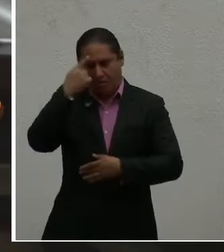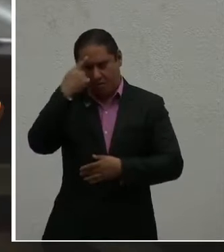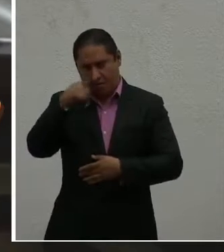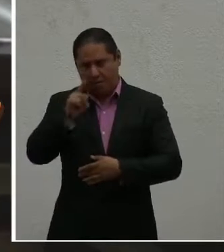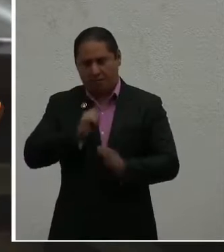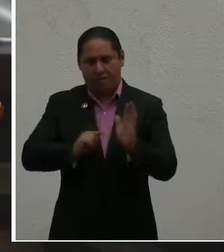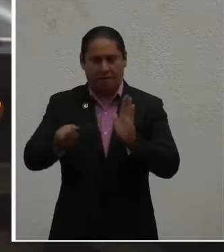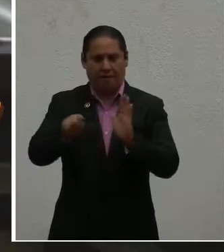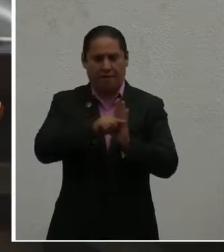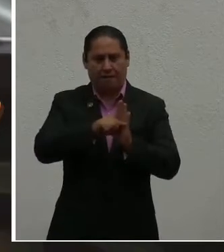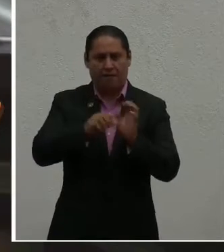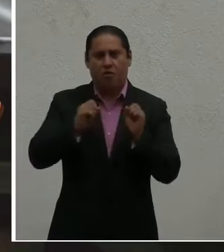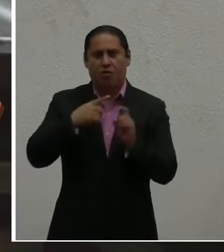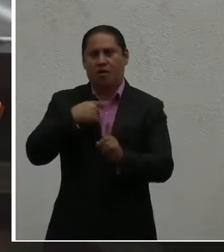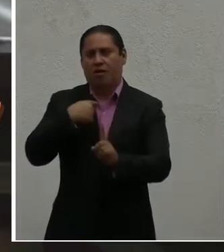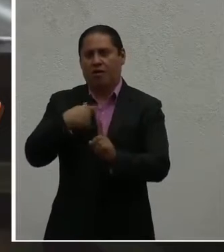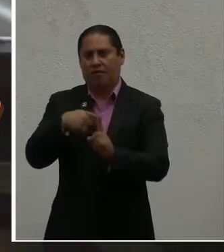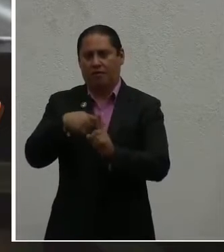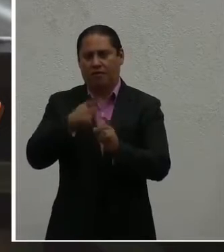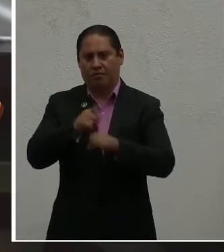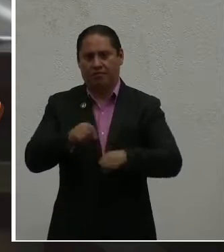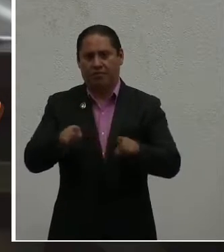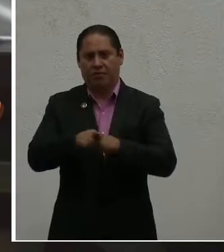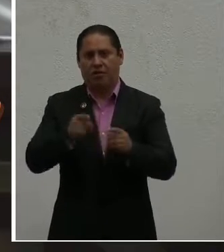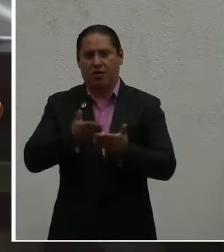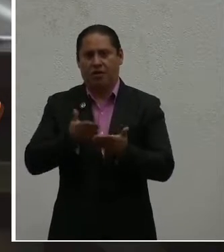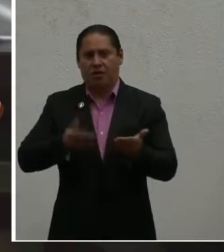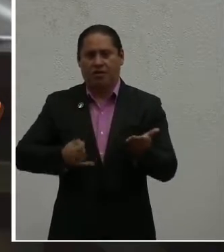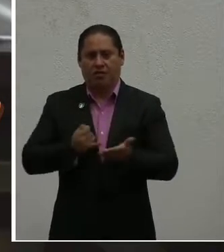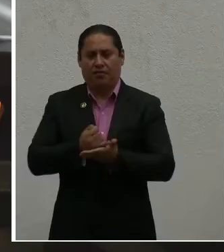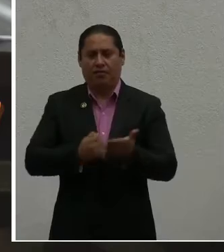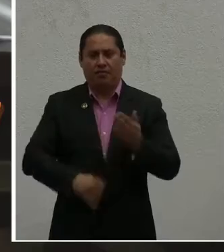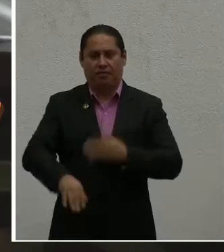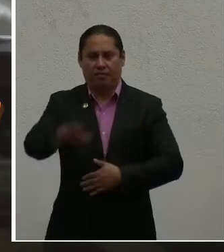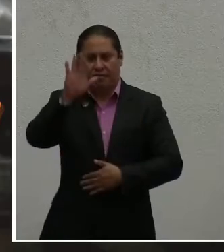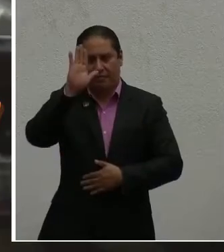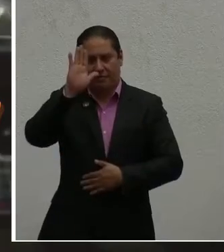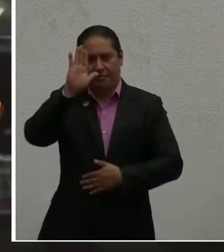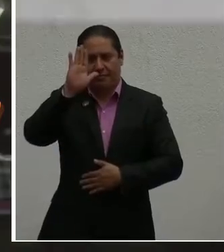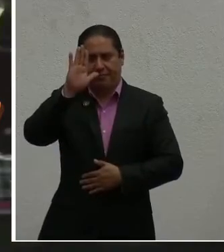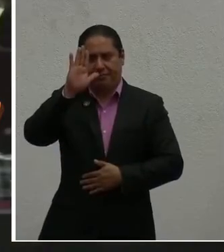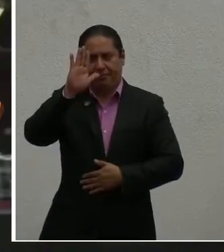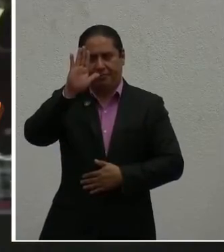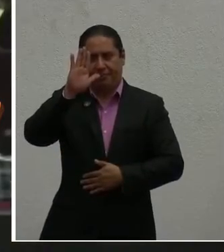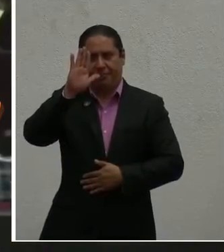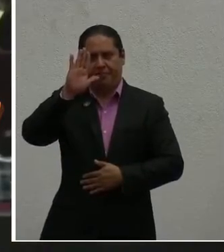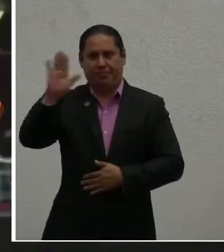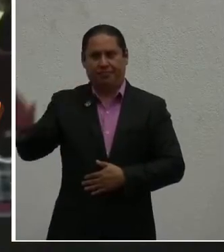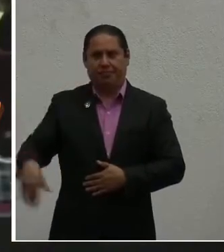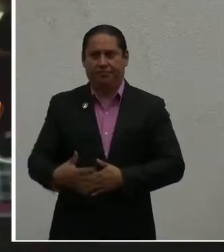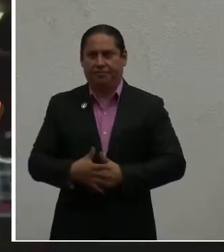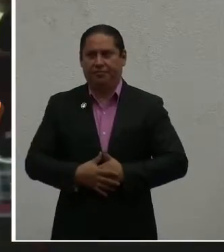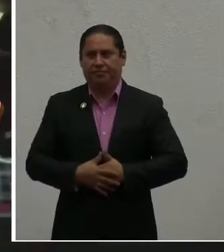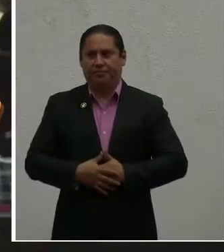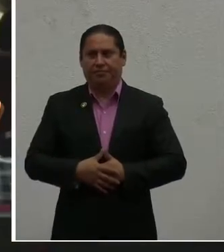para argumentar en contra o a favor del mismo, sírvanse manifestarlo en este momento levantando la mano.